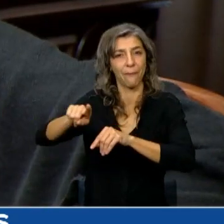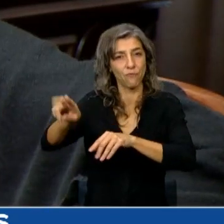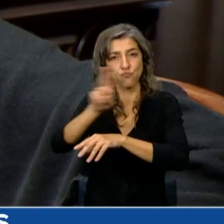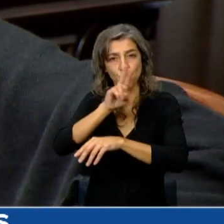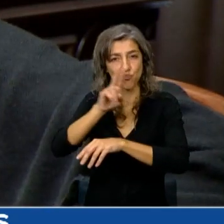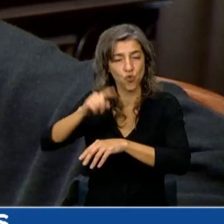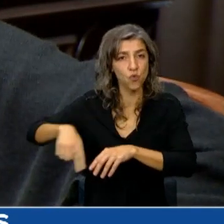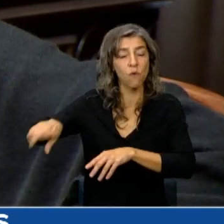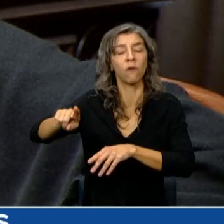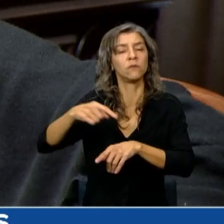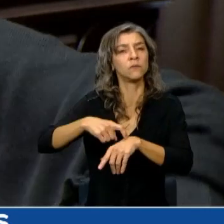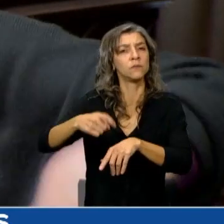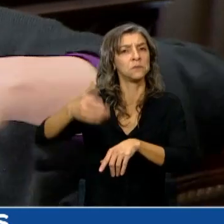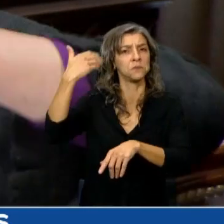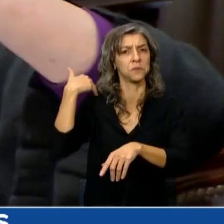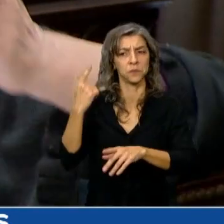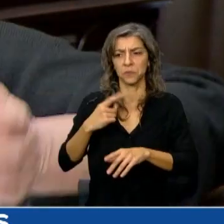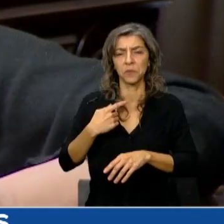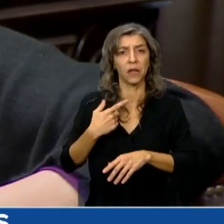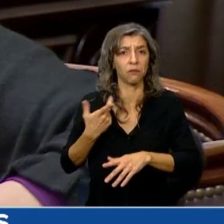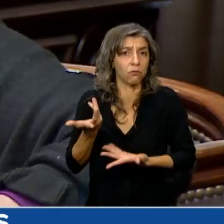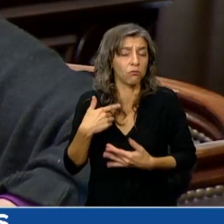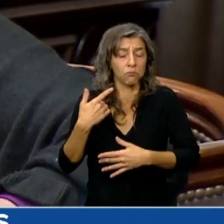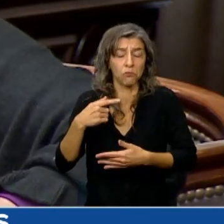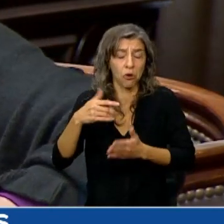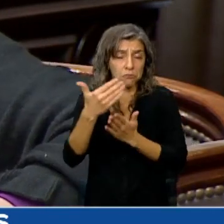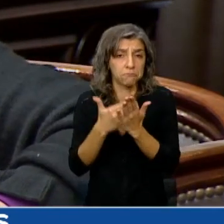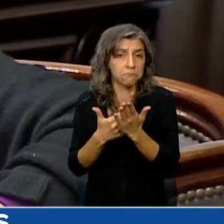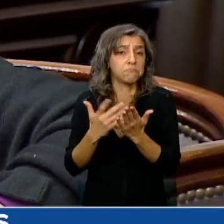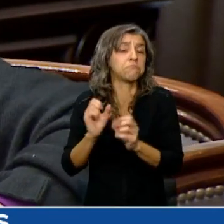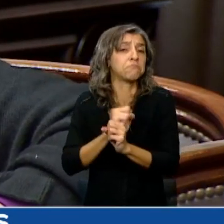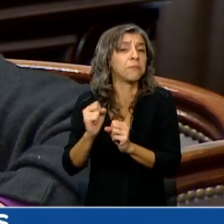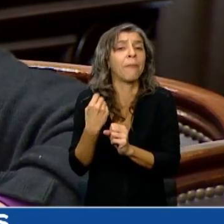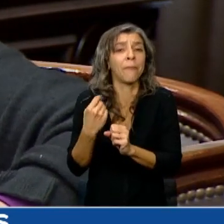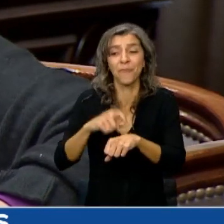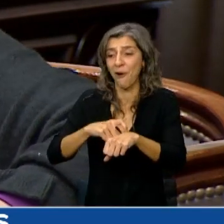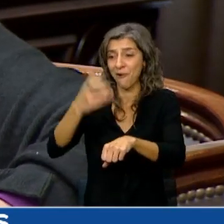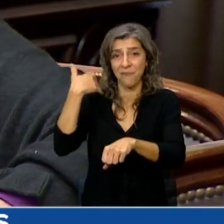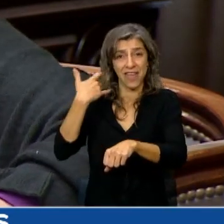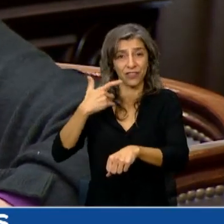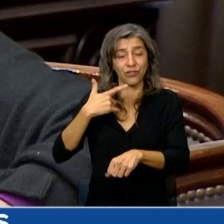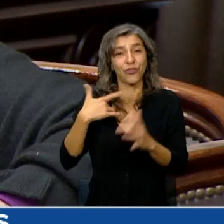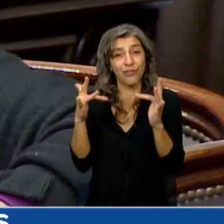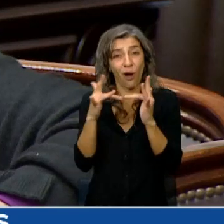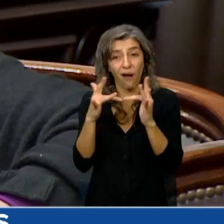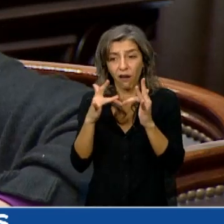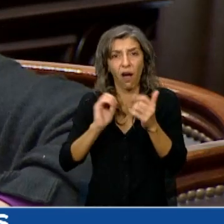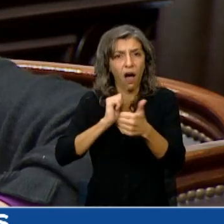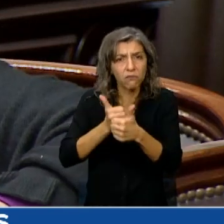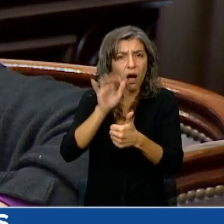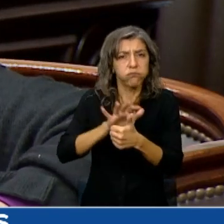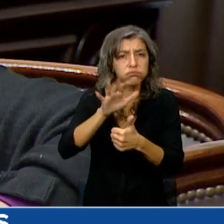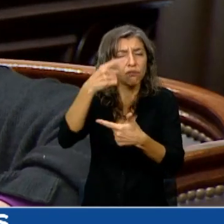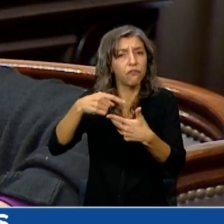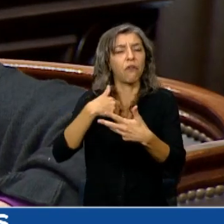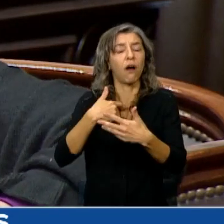fenómeno del ciberdelito o el ciberacoso. Y lo que hace esta norma que